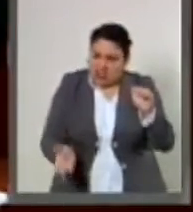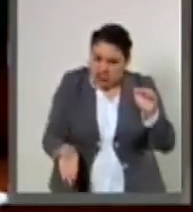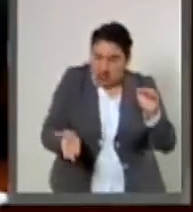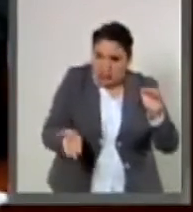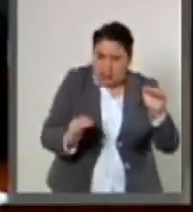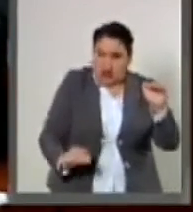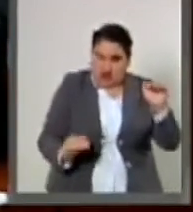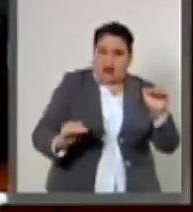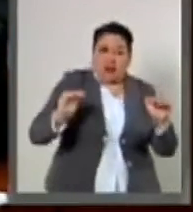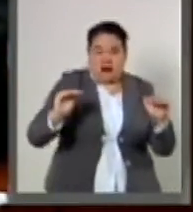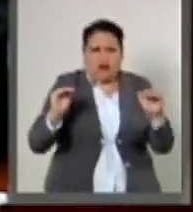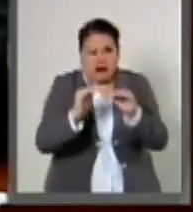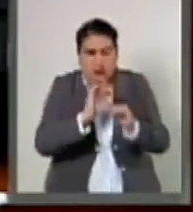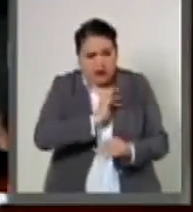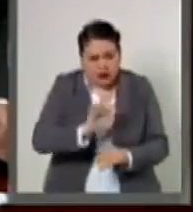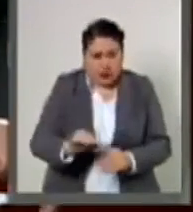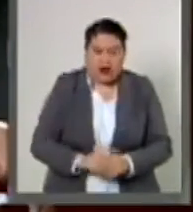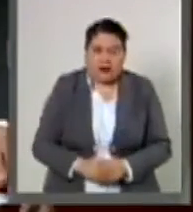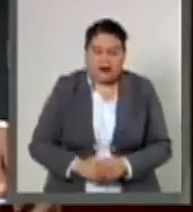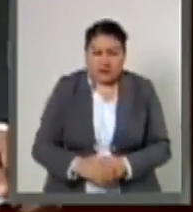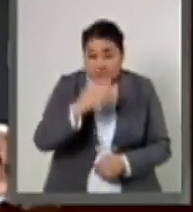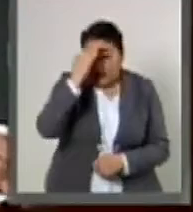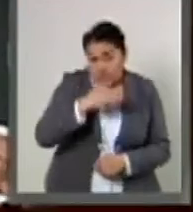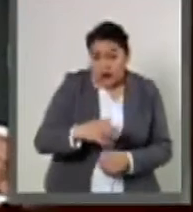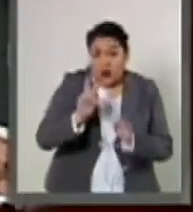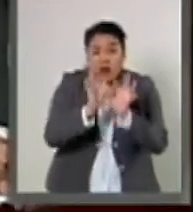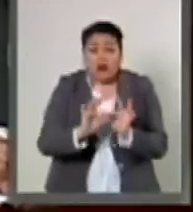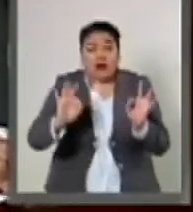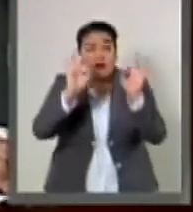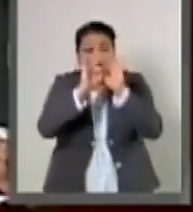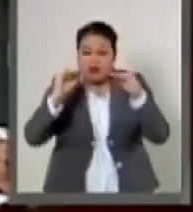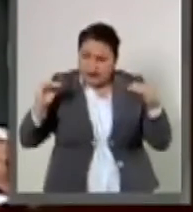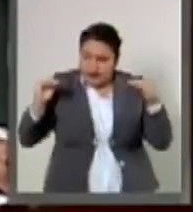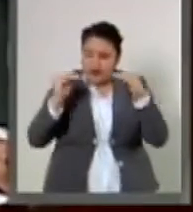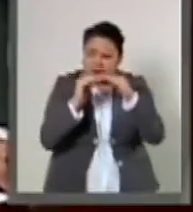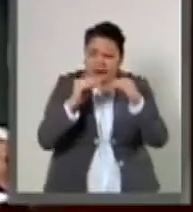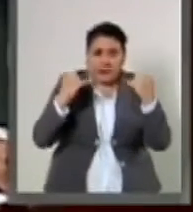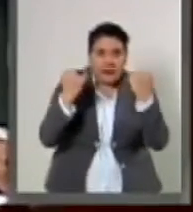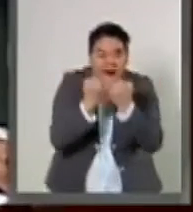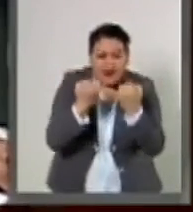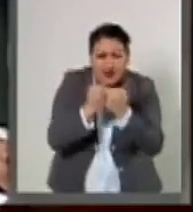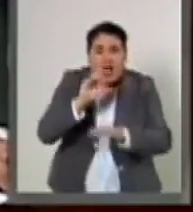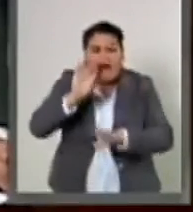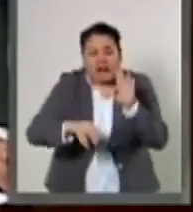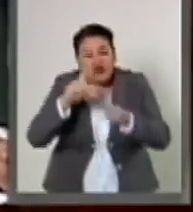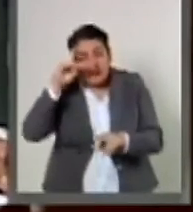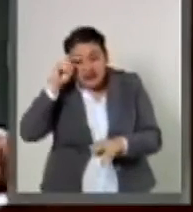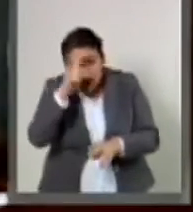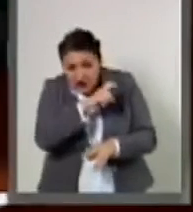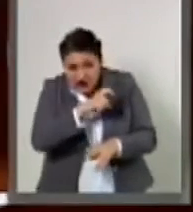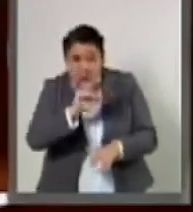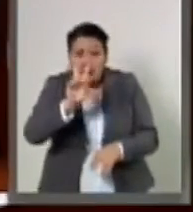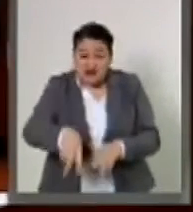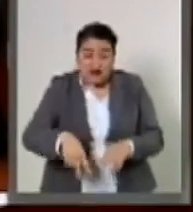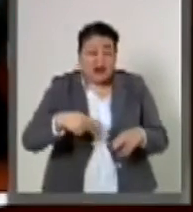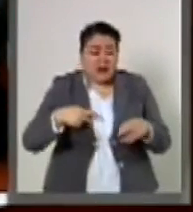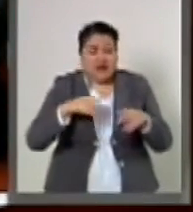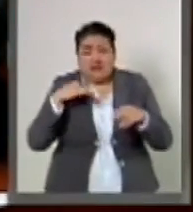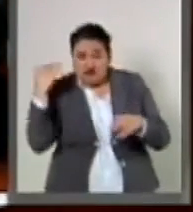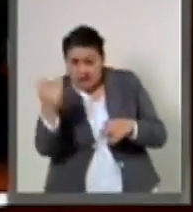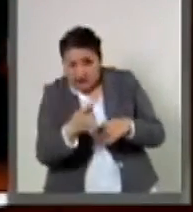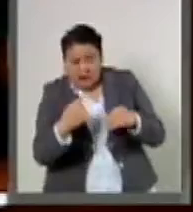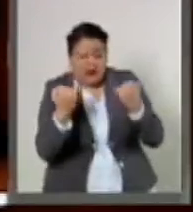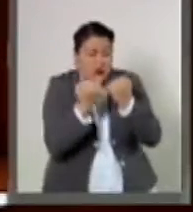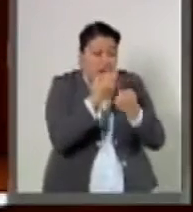esta tesitura, uno de los ámbitos en donde la igualdad ha encontrado mayor resistencia, tanto en el ámbito social como